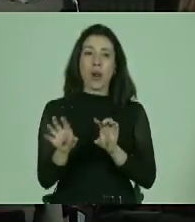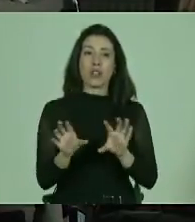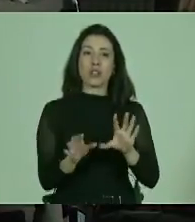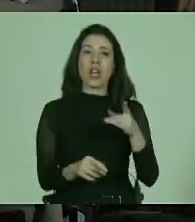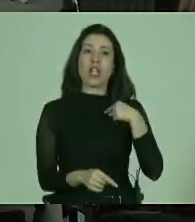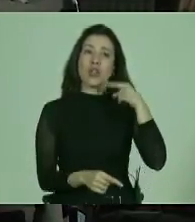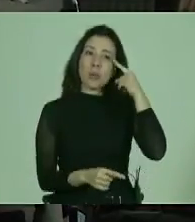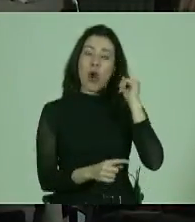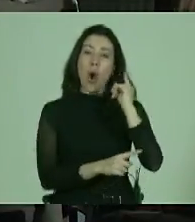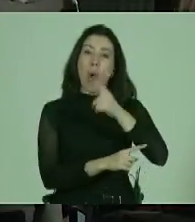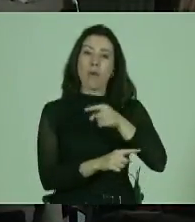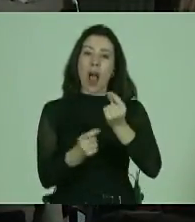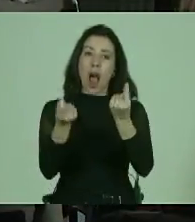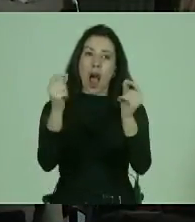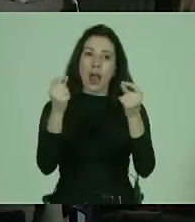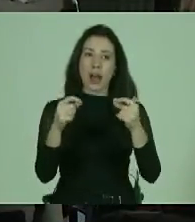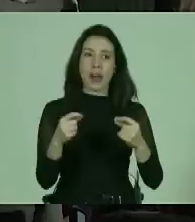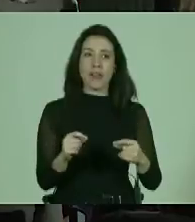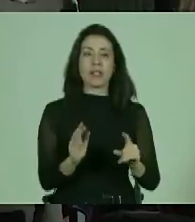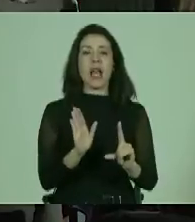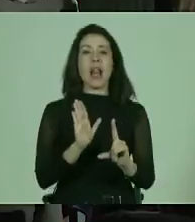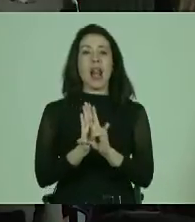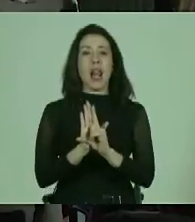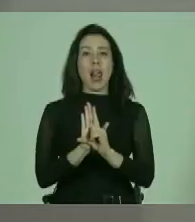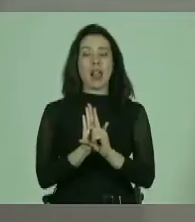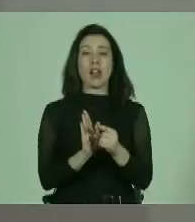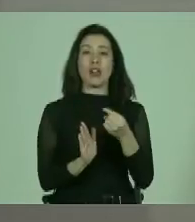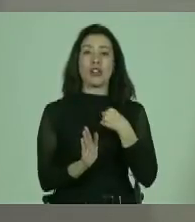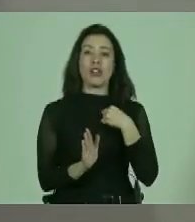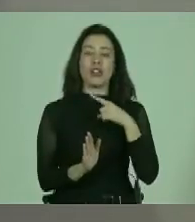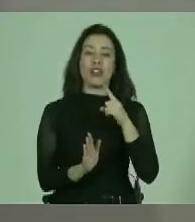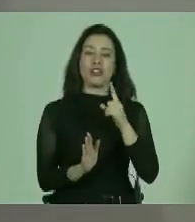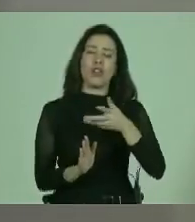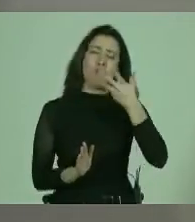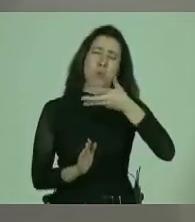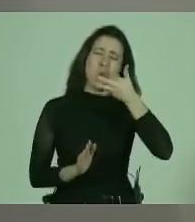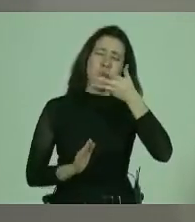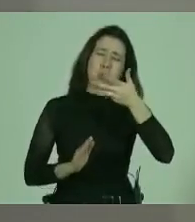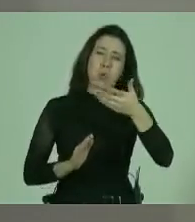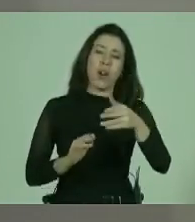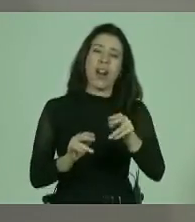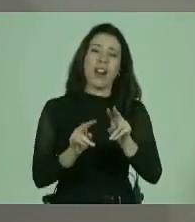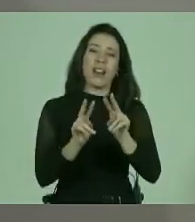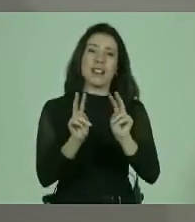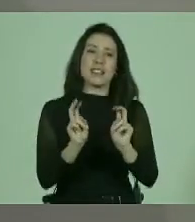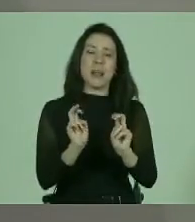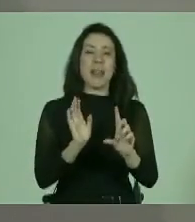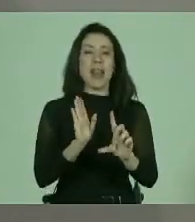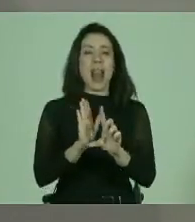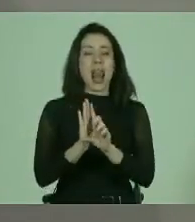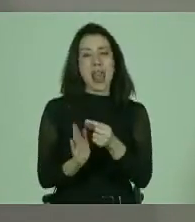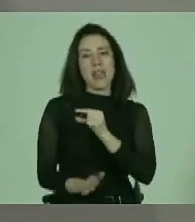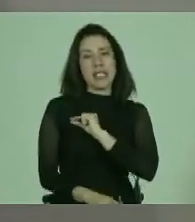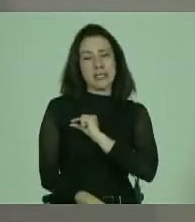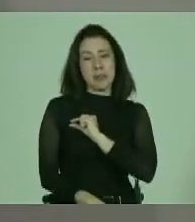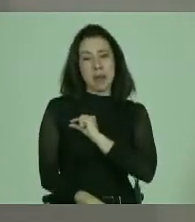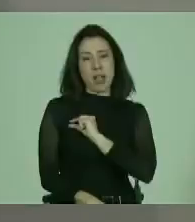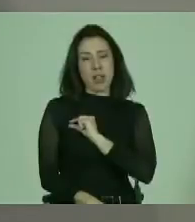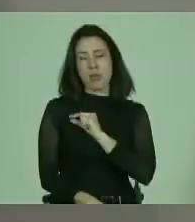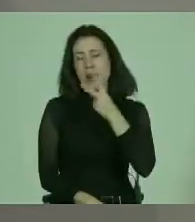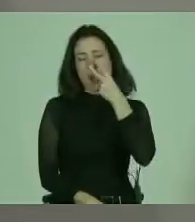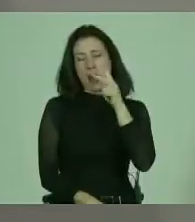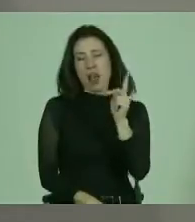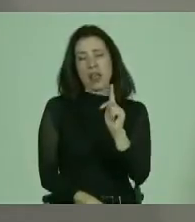que yo creo que obligan a revisar nuestras legislaciones no les voy a dar la paliza con la legislación española que no viene al